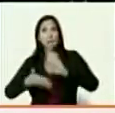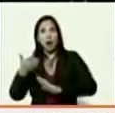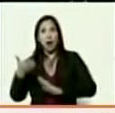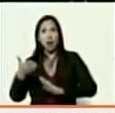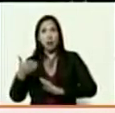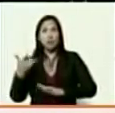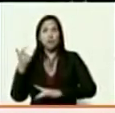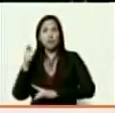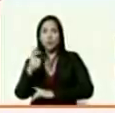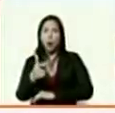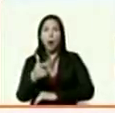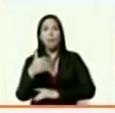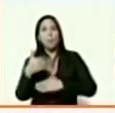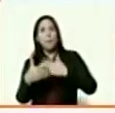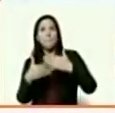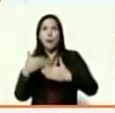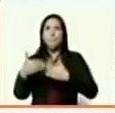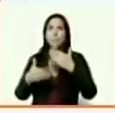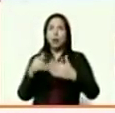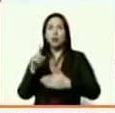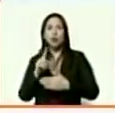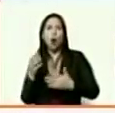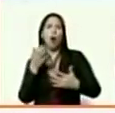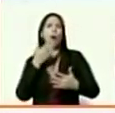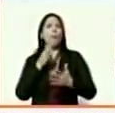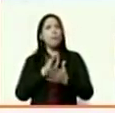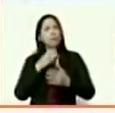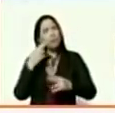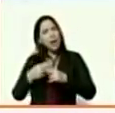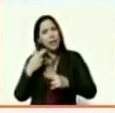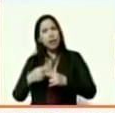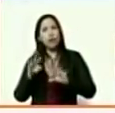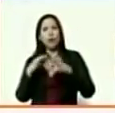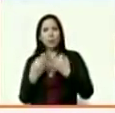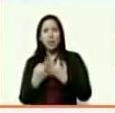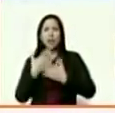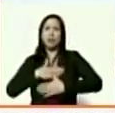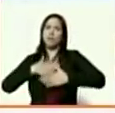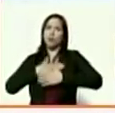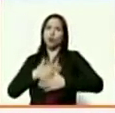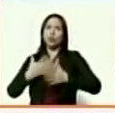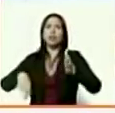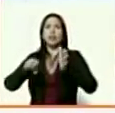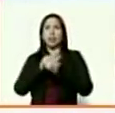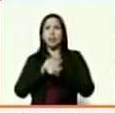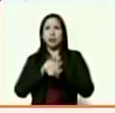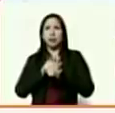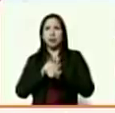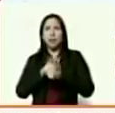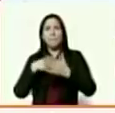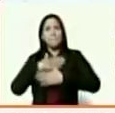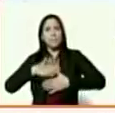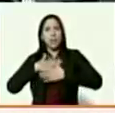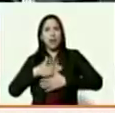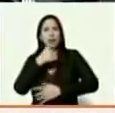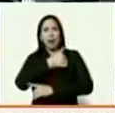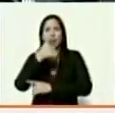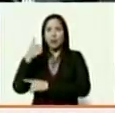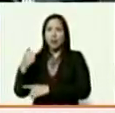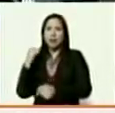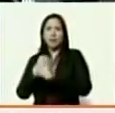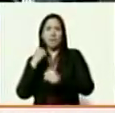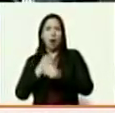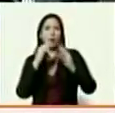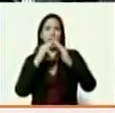váyanse poco a poco, no expongan a su familia, disfruten y regresen con bien a cada quien a su casa, a su trabajo.